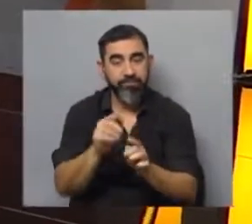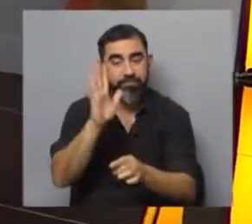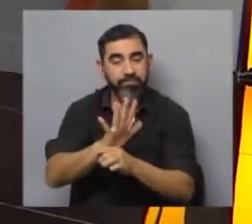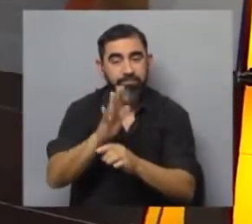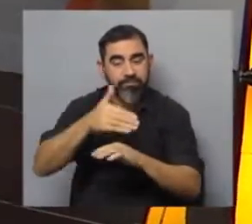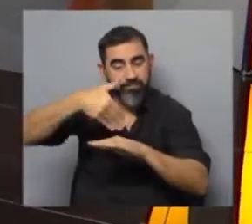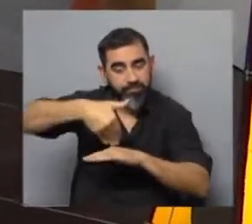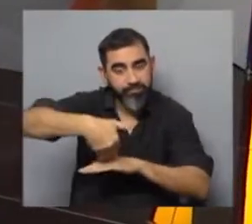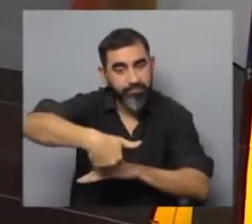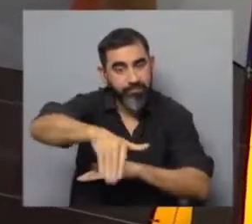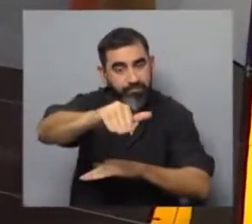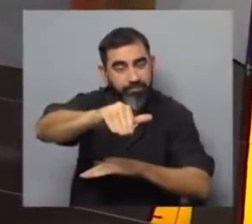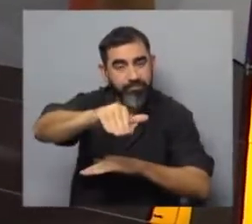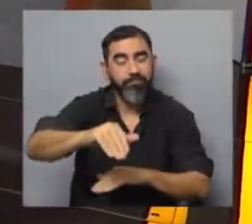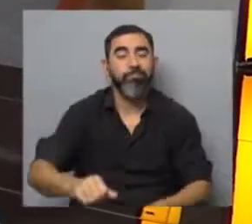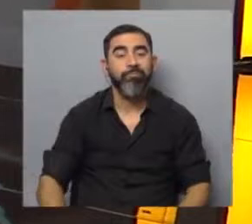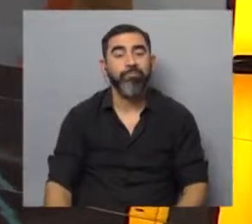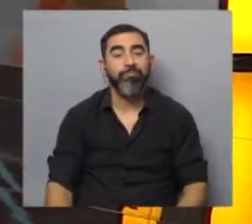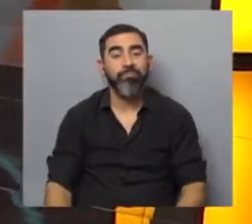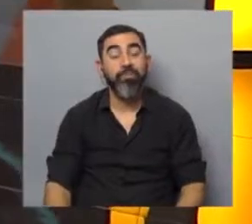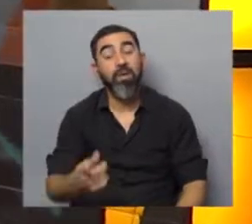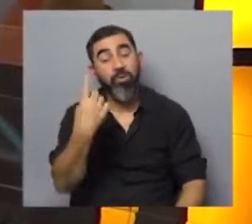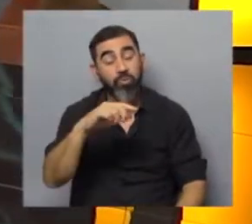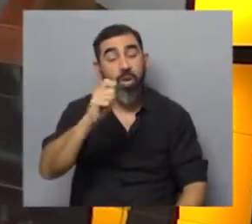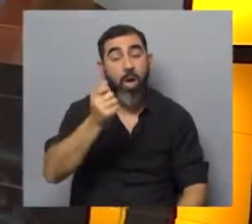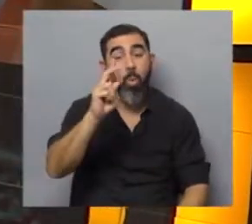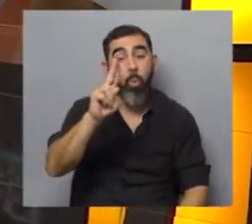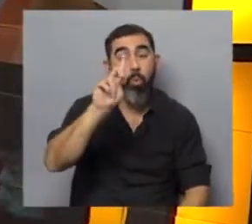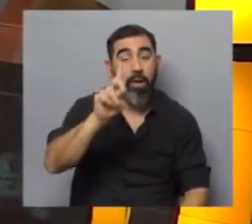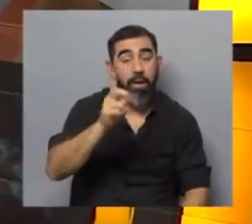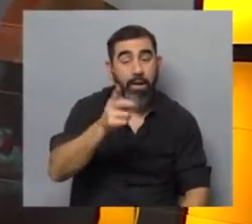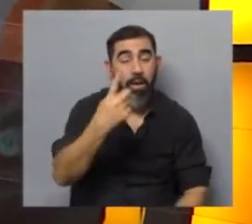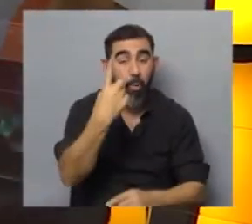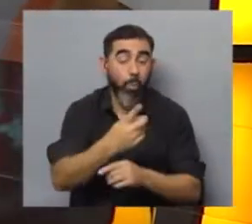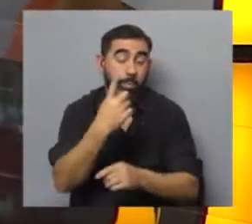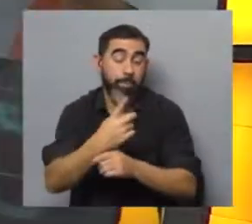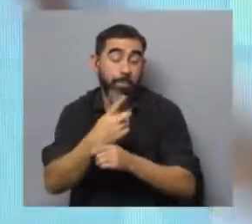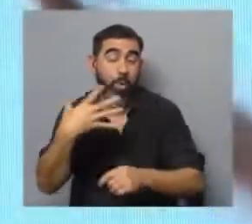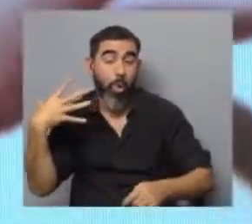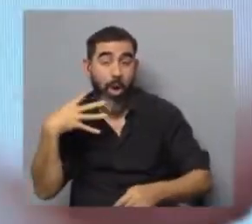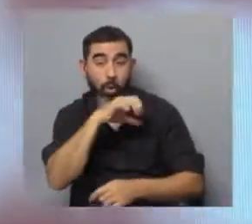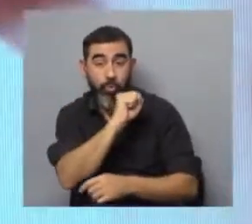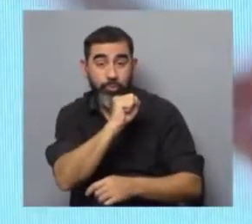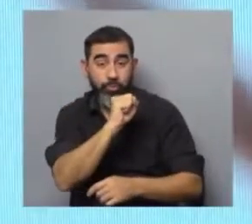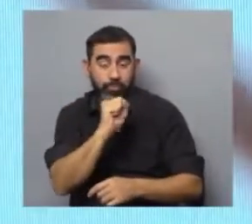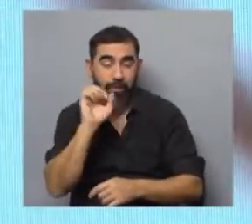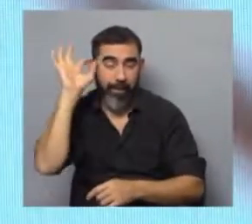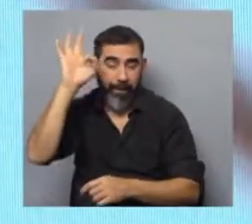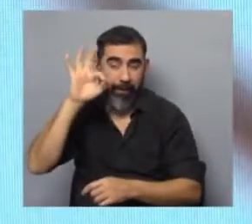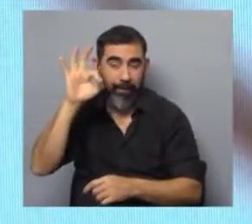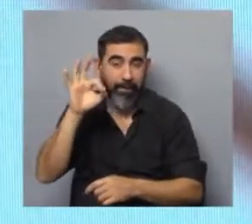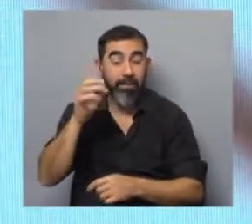comienza. Un marcador de... entonces, AUG1 juega con el 1 de agosto y